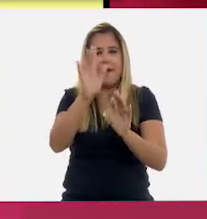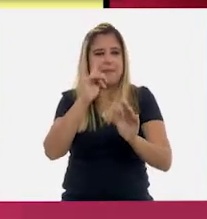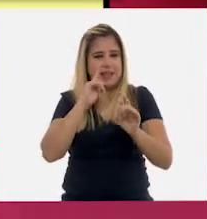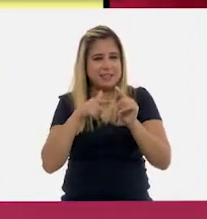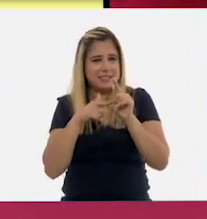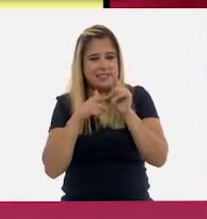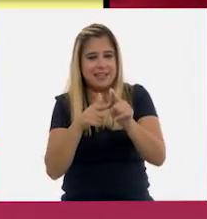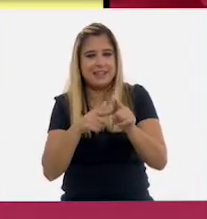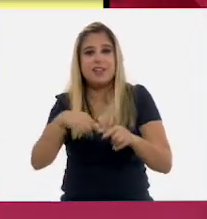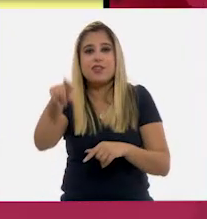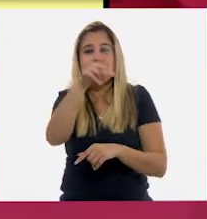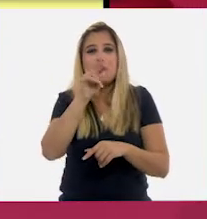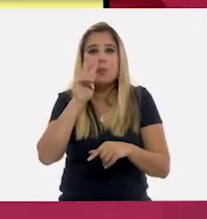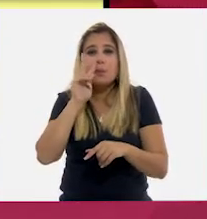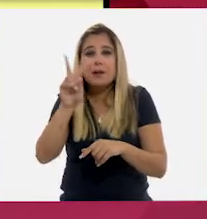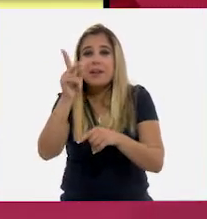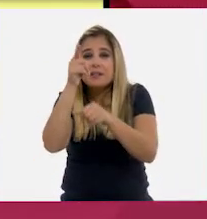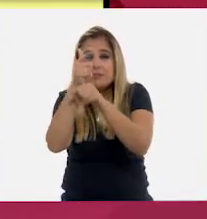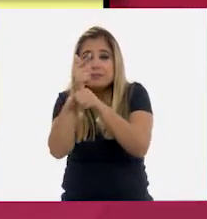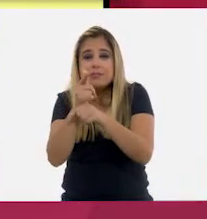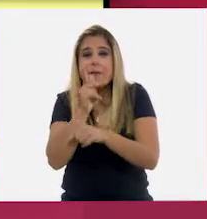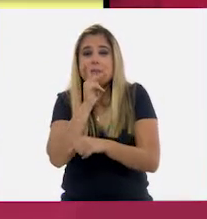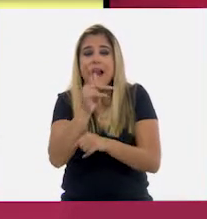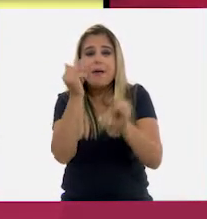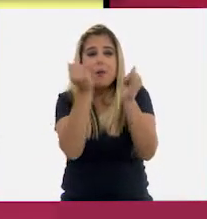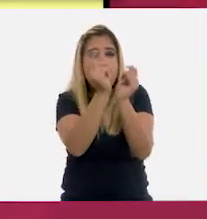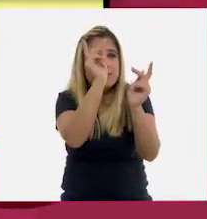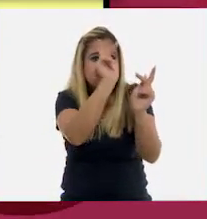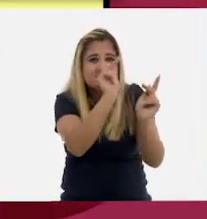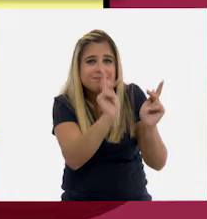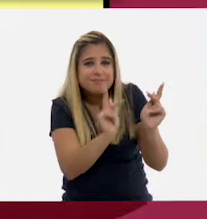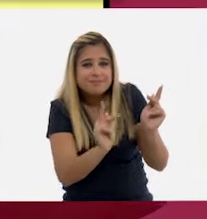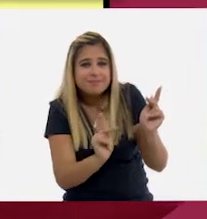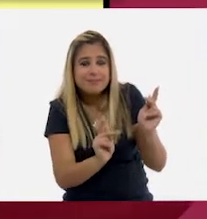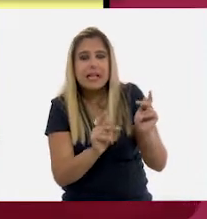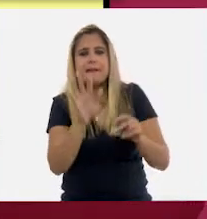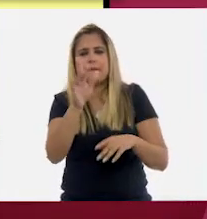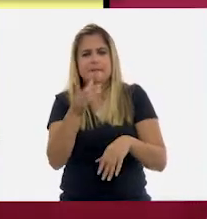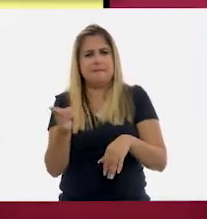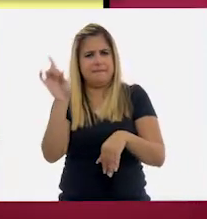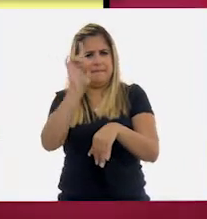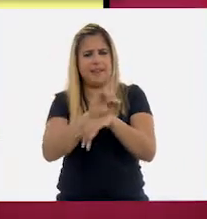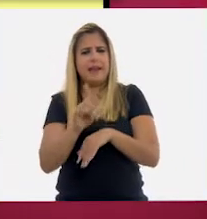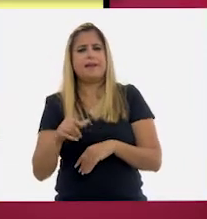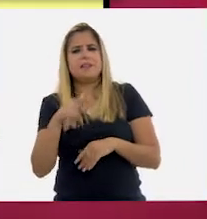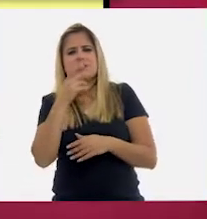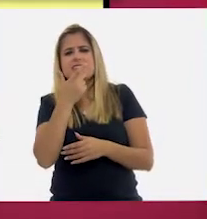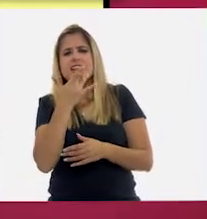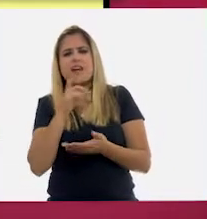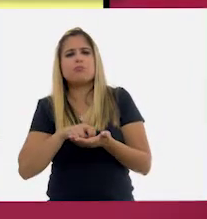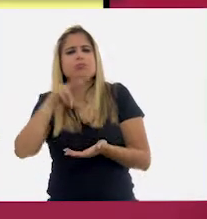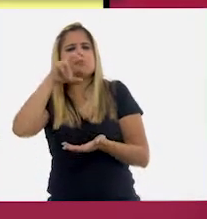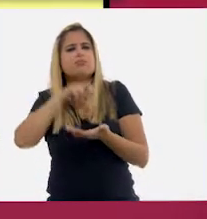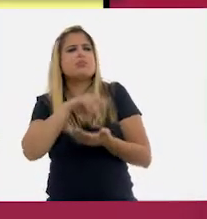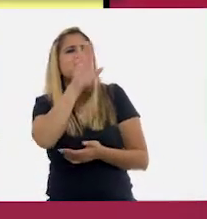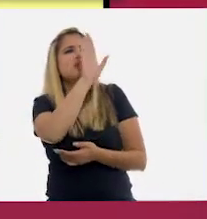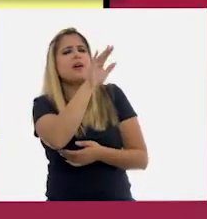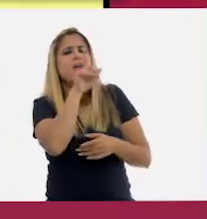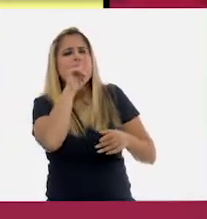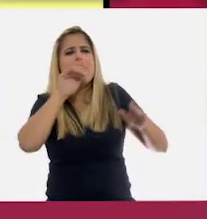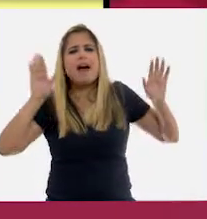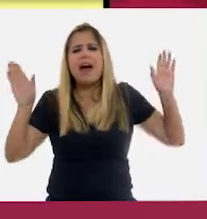continuar. Ustedes vayan registrando las palabras que vean que empiezan igual. Un día le dijo a un pájaro, quiero